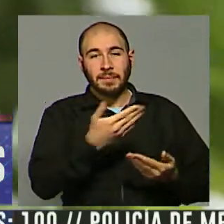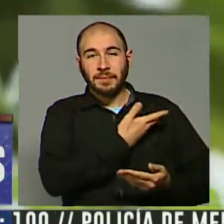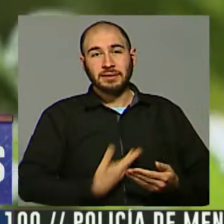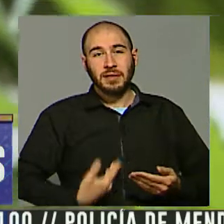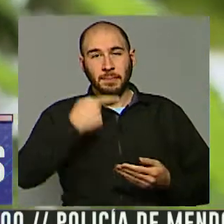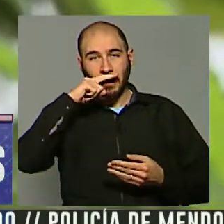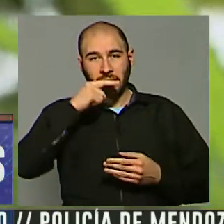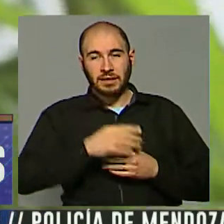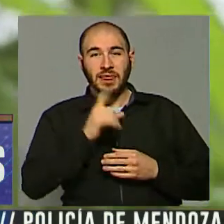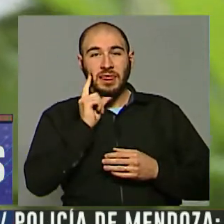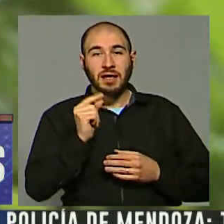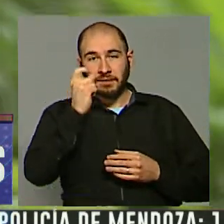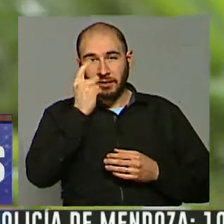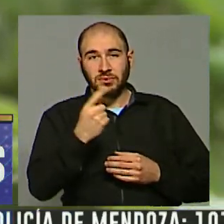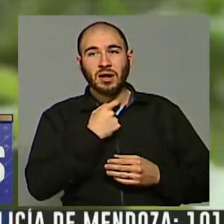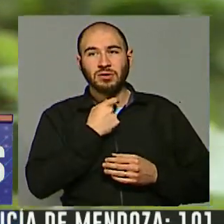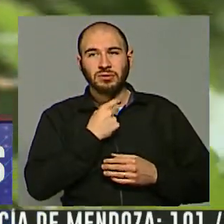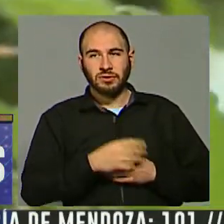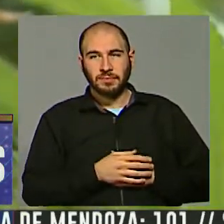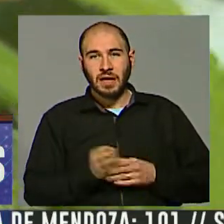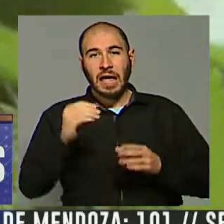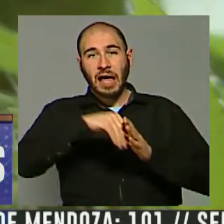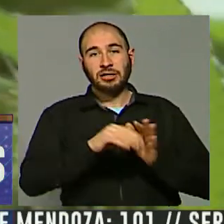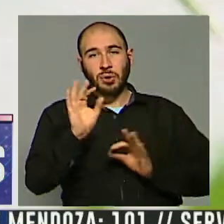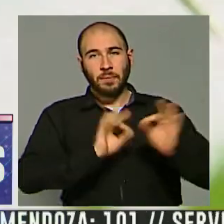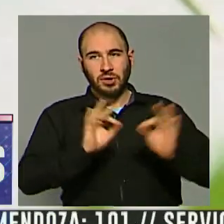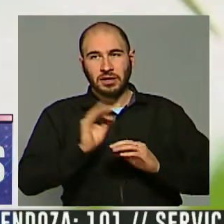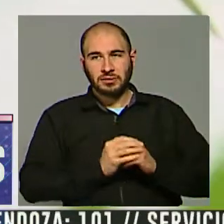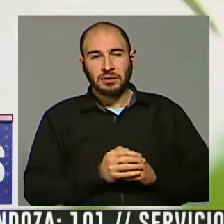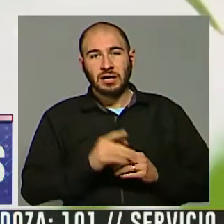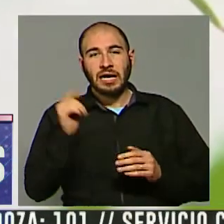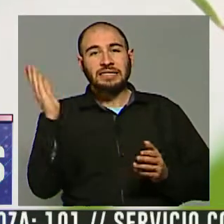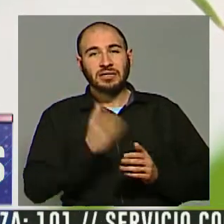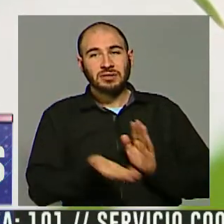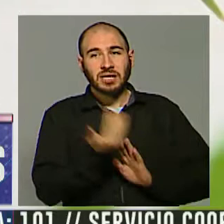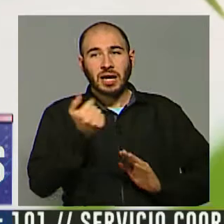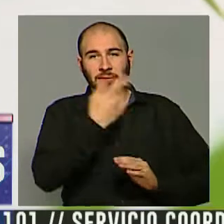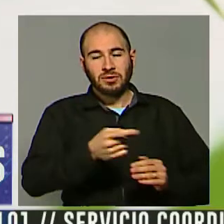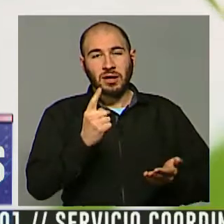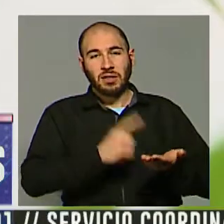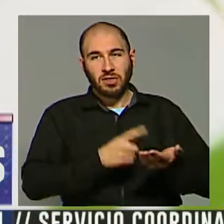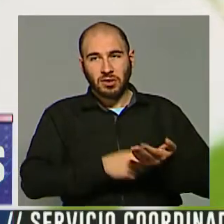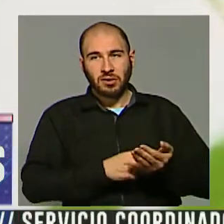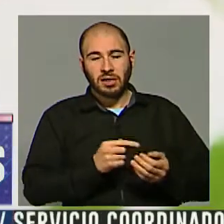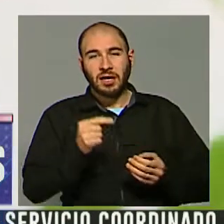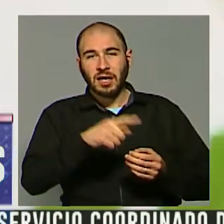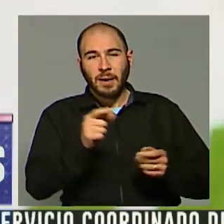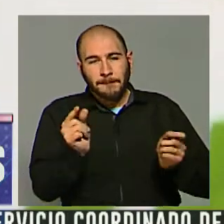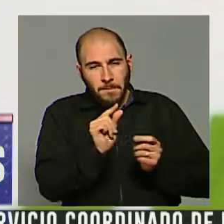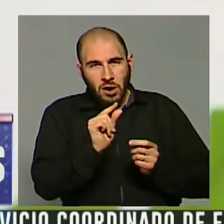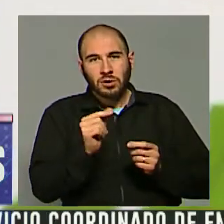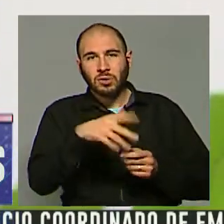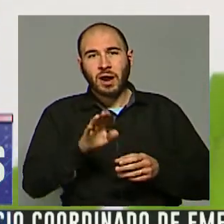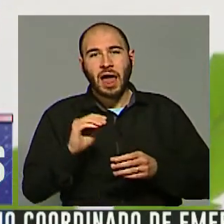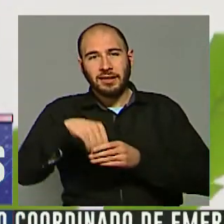presidente Mauricio Macri el 21 de agosto. Dentro del proyecto se exime la sanción a los consumidores que tengan escasa cantidad y en el